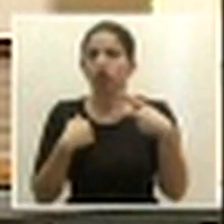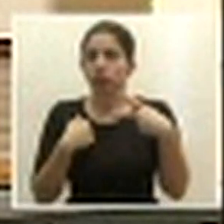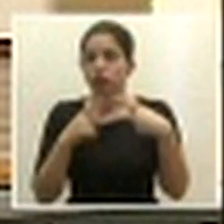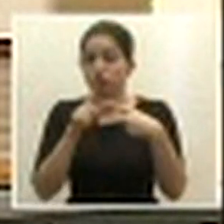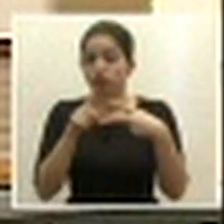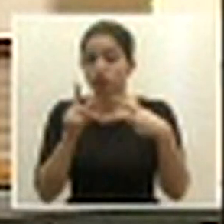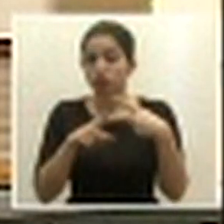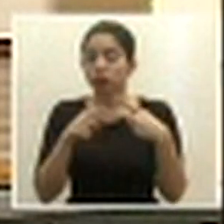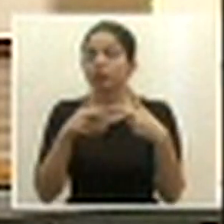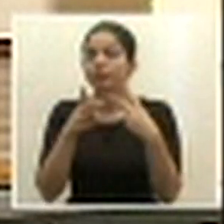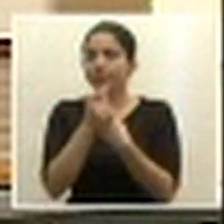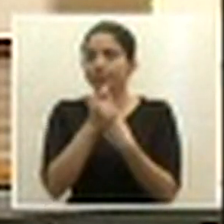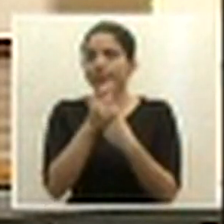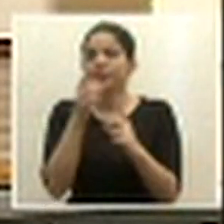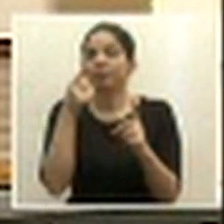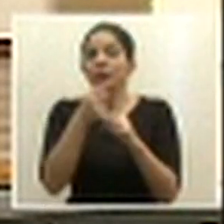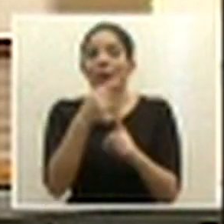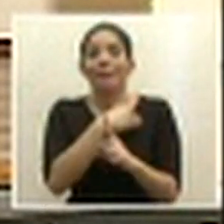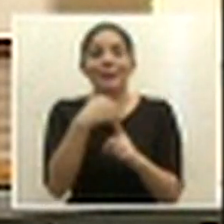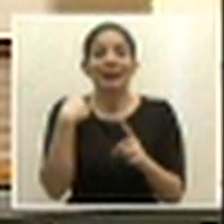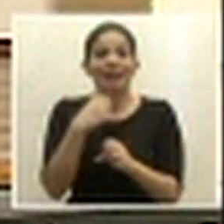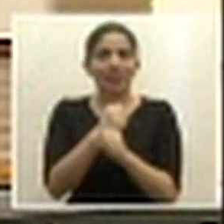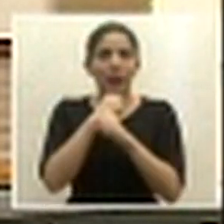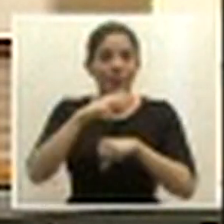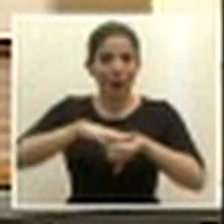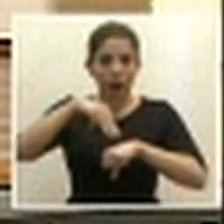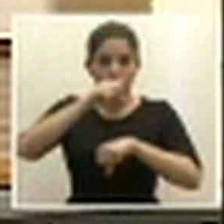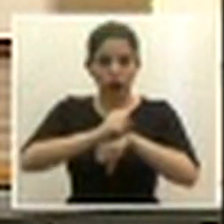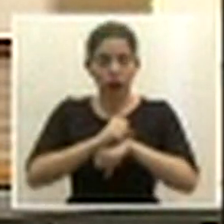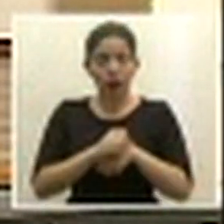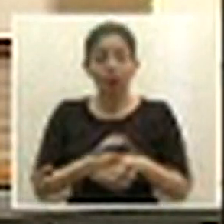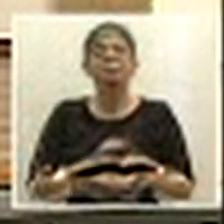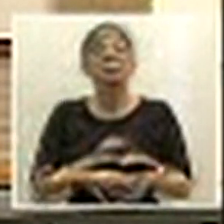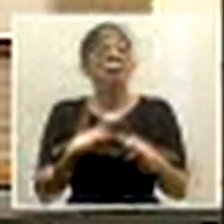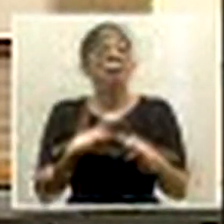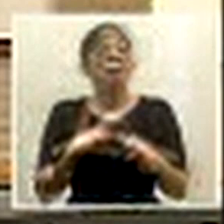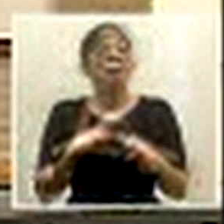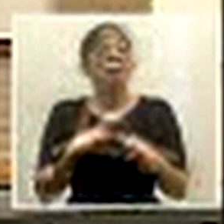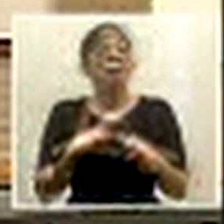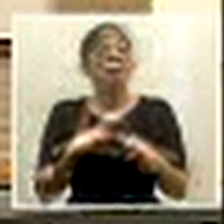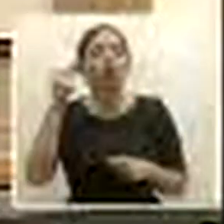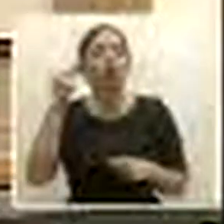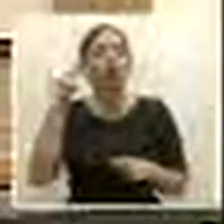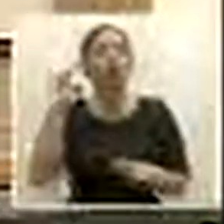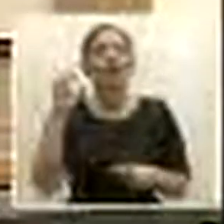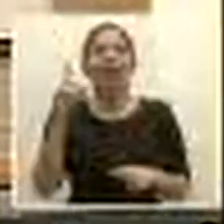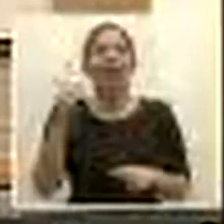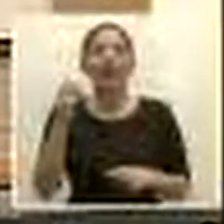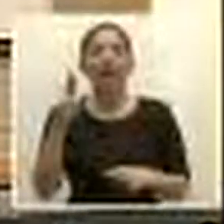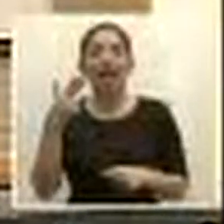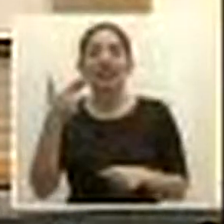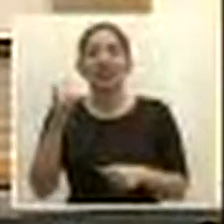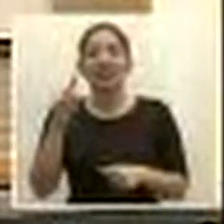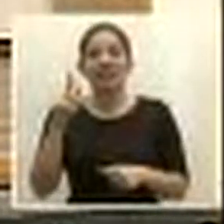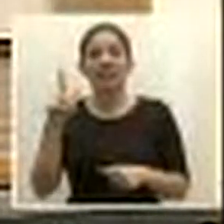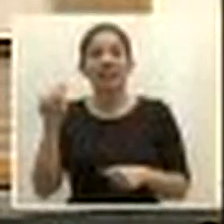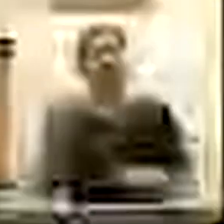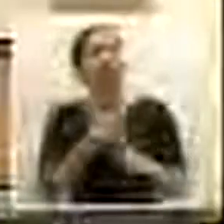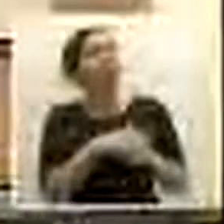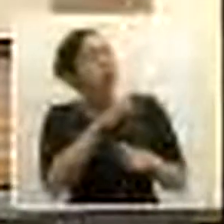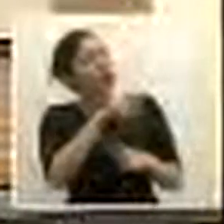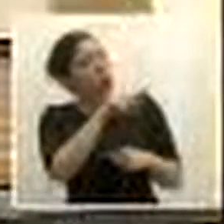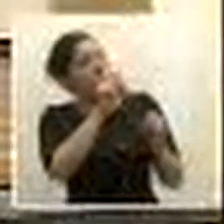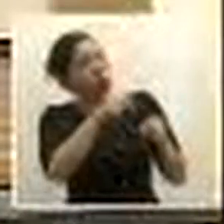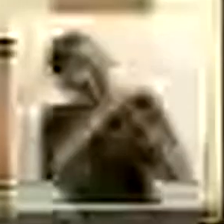consultas y las 2 están dirigidas al ministro de Seguridad, el señor Michael Soto. La primera es de Noticias Edgar Chinchilla. ¿Podría